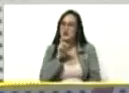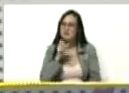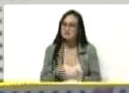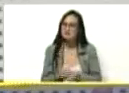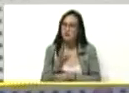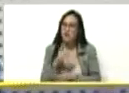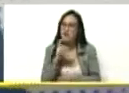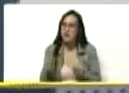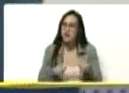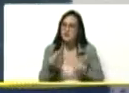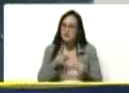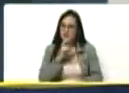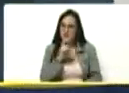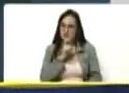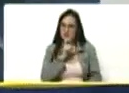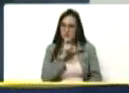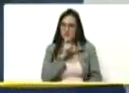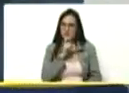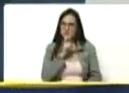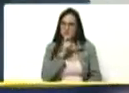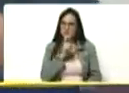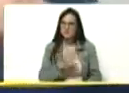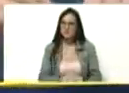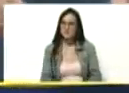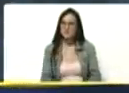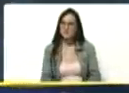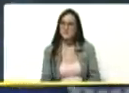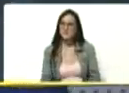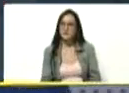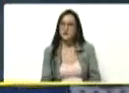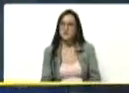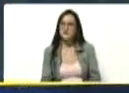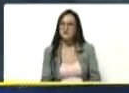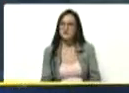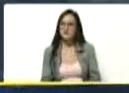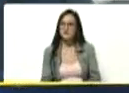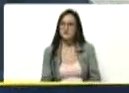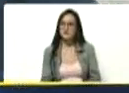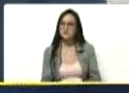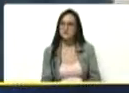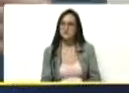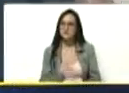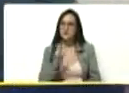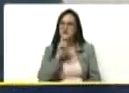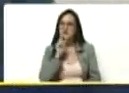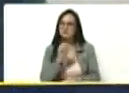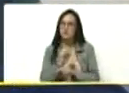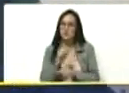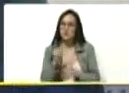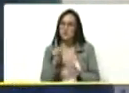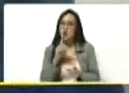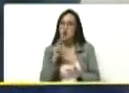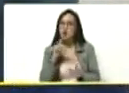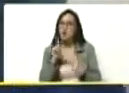¿Quiénes dictaron esos principios para no